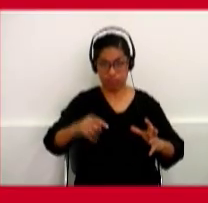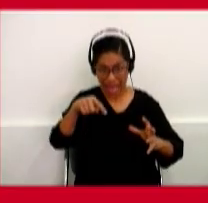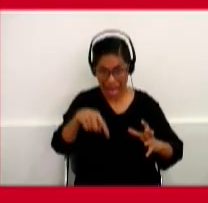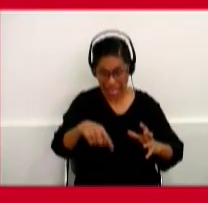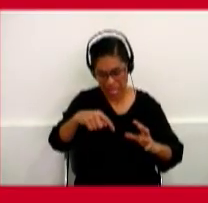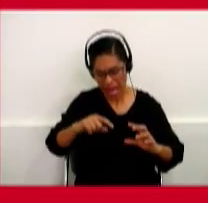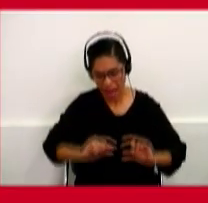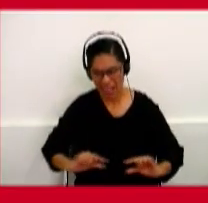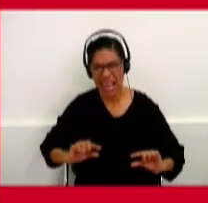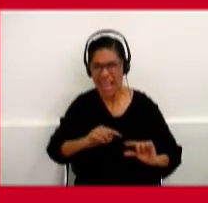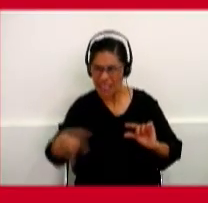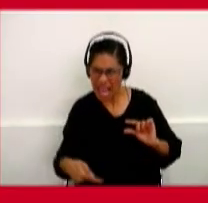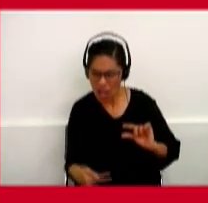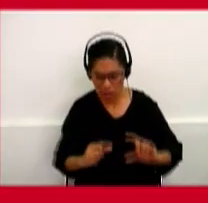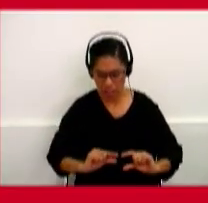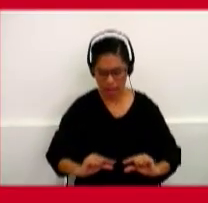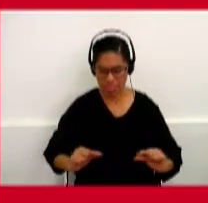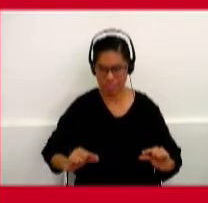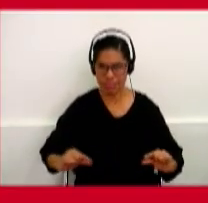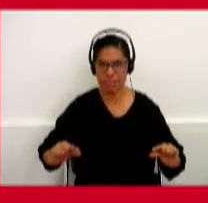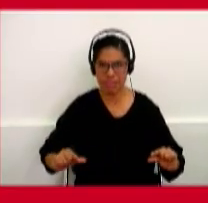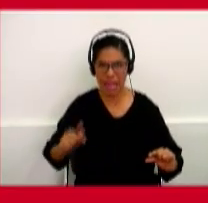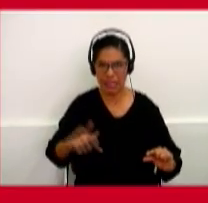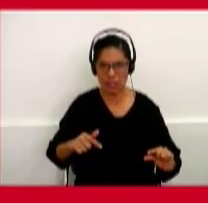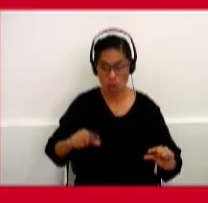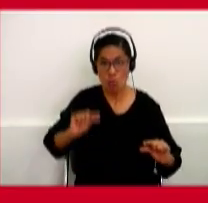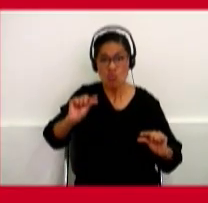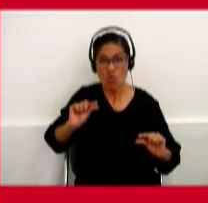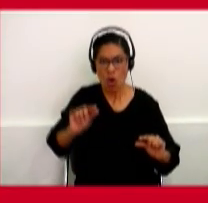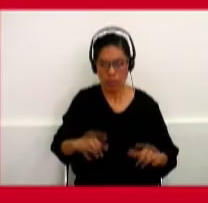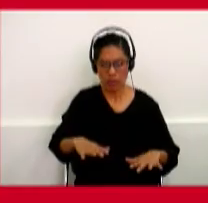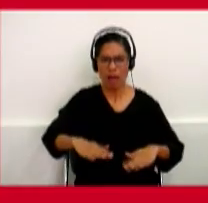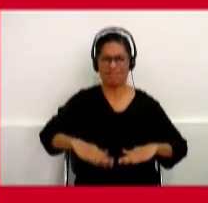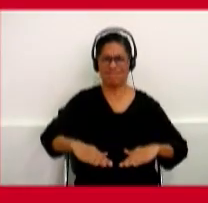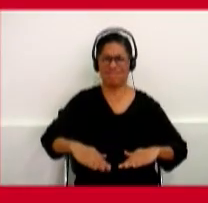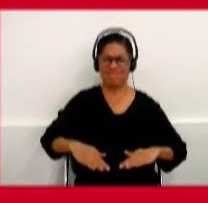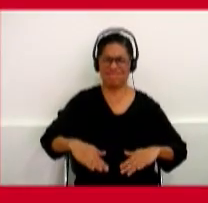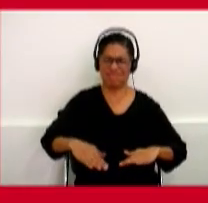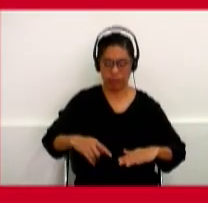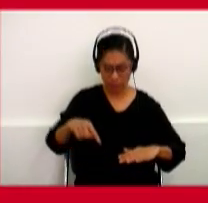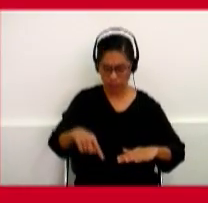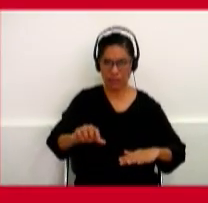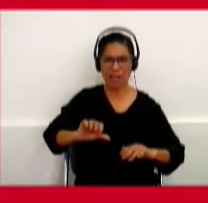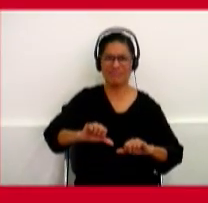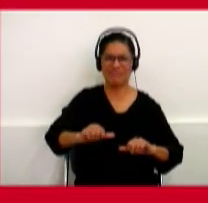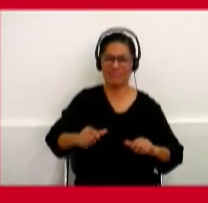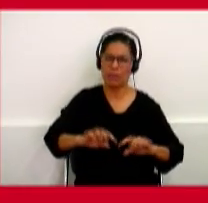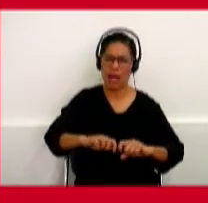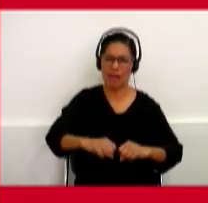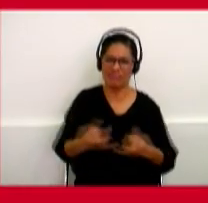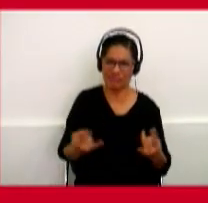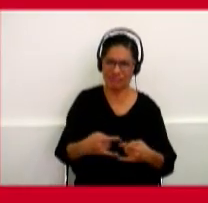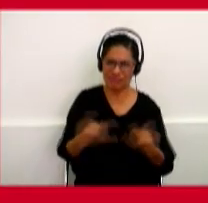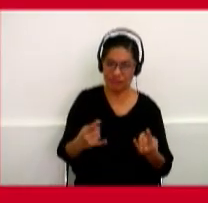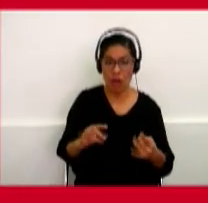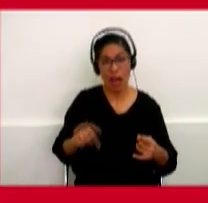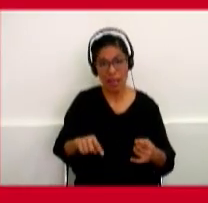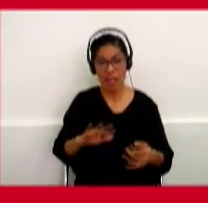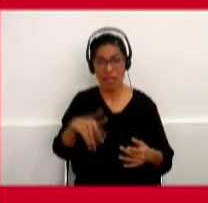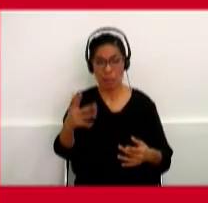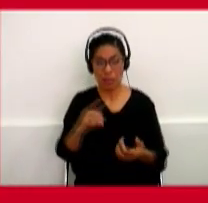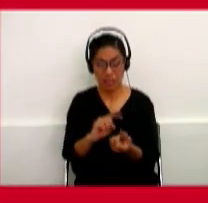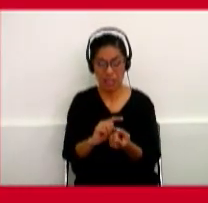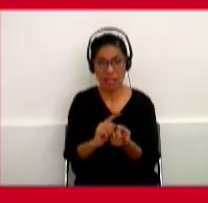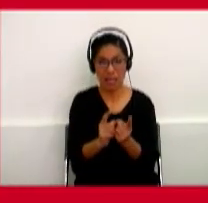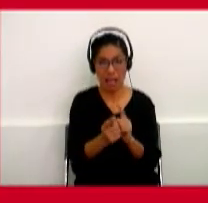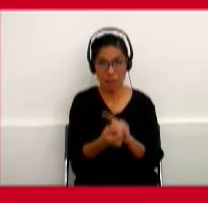mucho impacto en el camión, pueden dañar el camión, y ese es un ejercicio de repente que por esto tengan que reemplazar los camiones mucho más